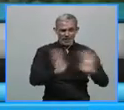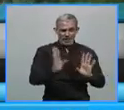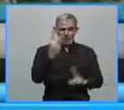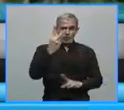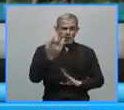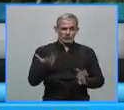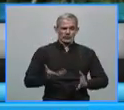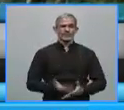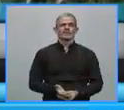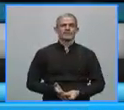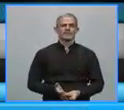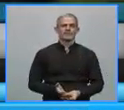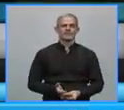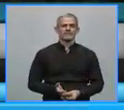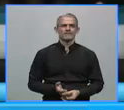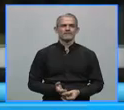adelante